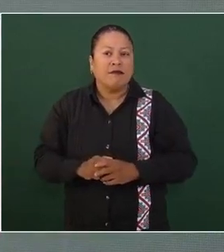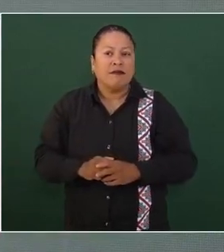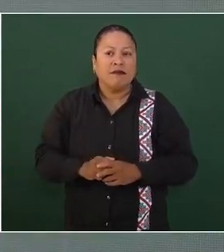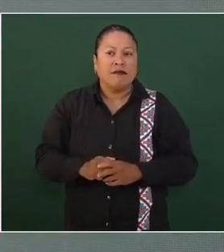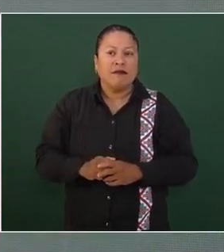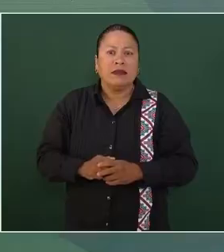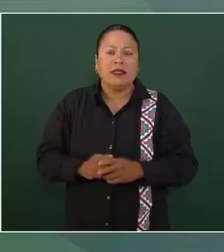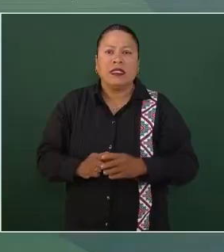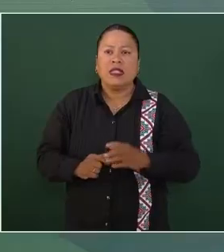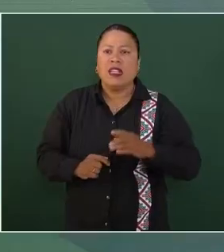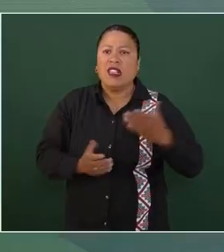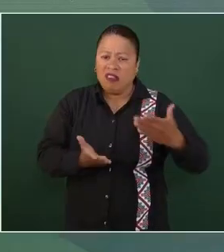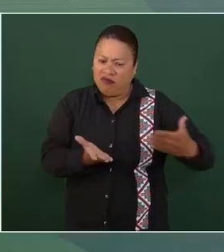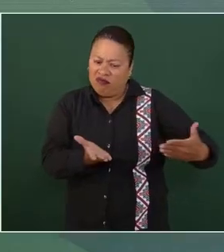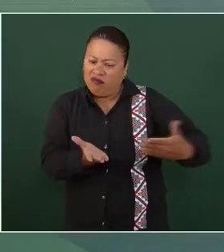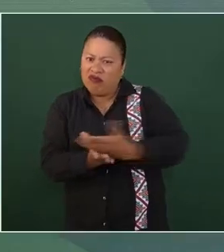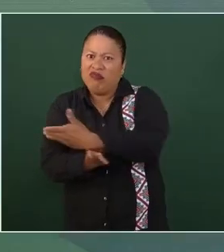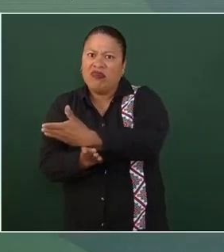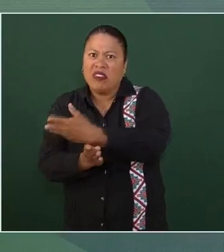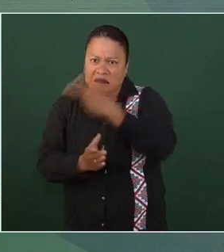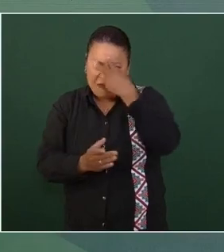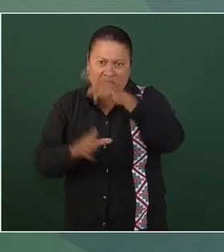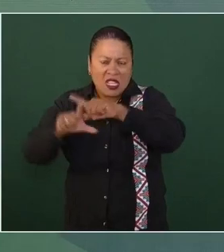violaron nuestra soberanía